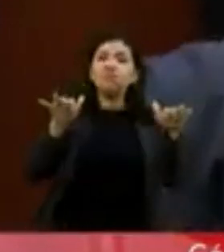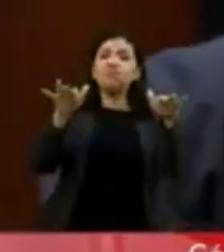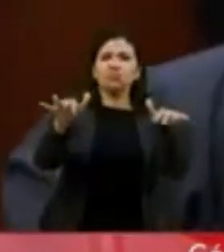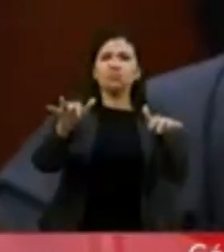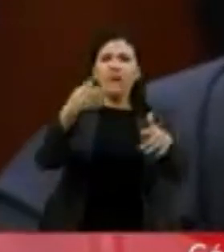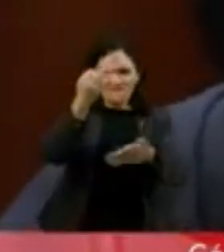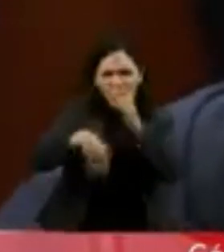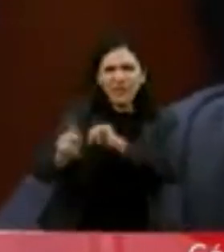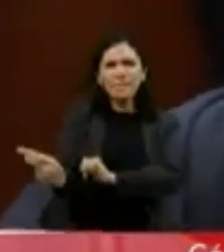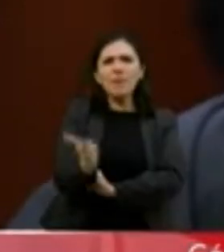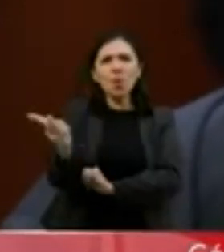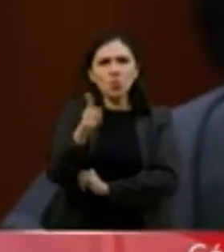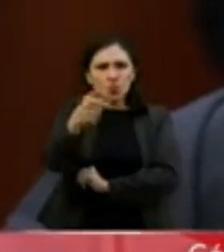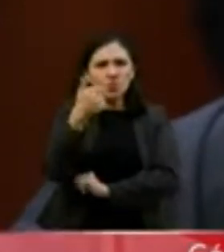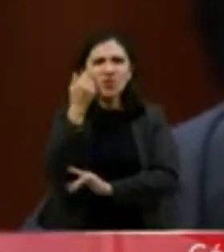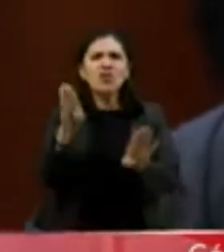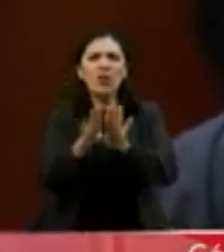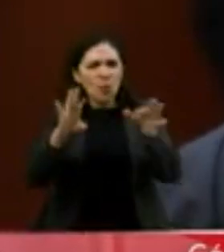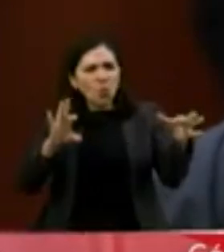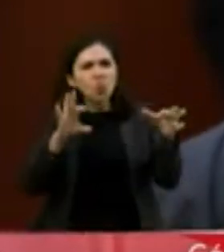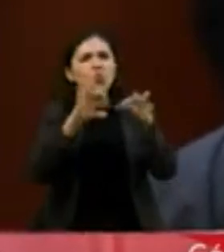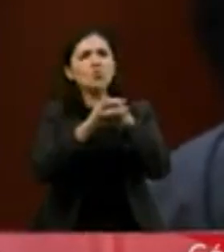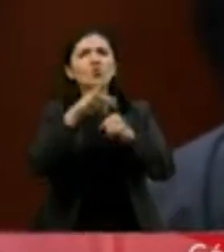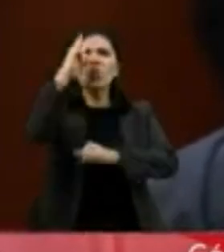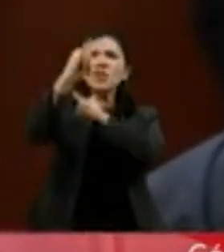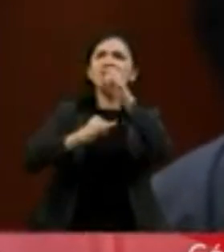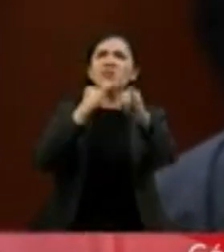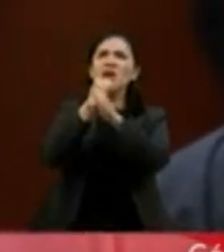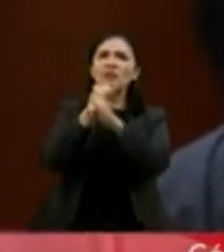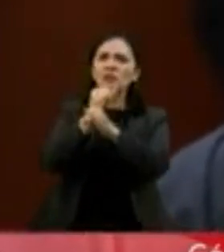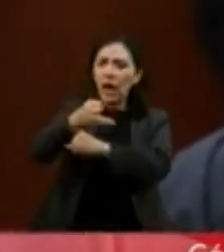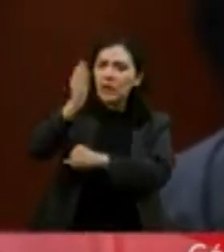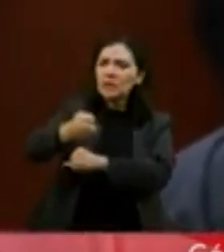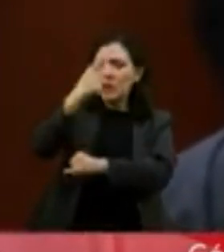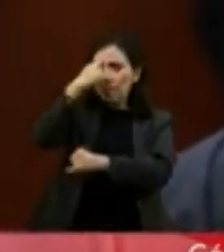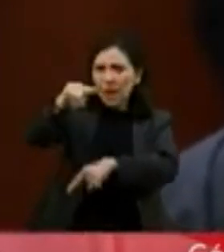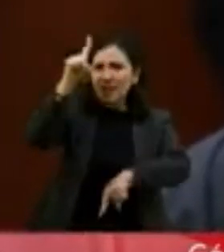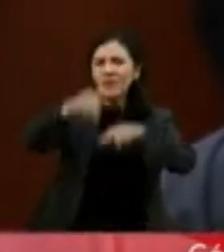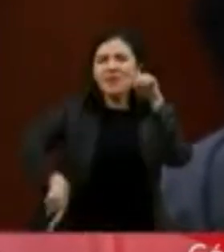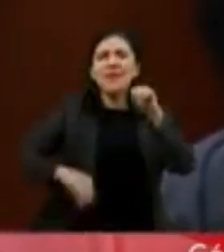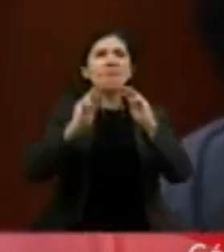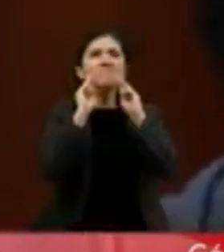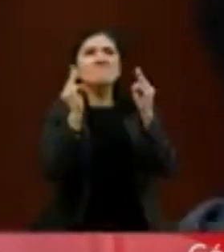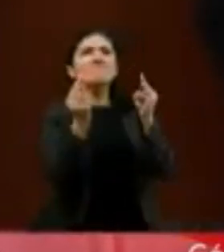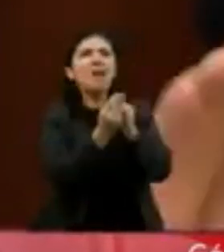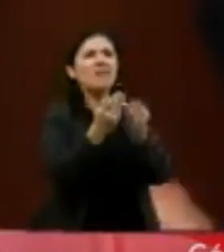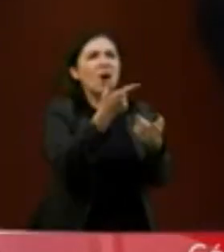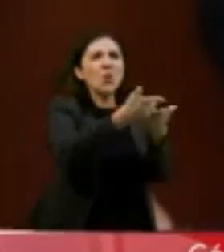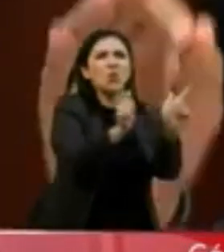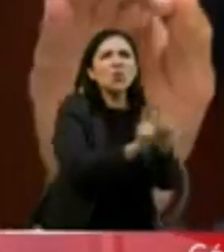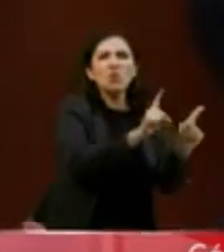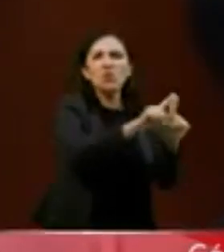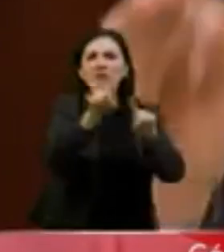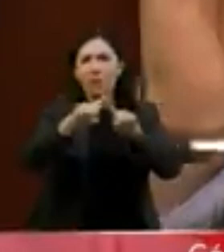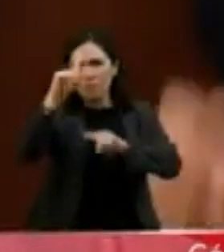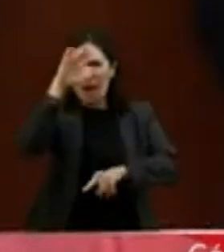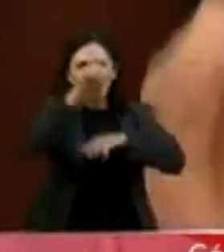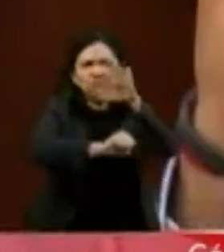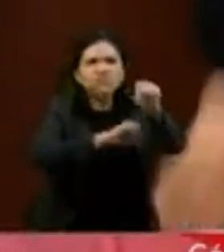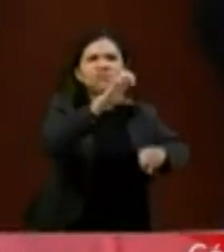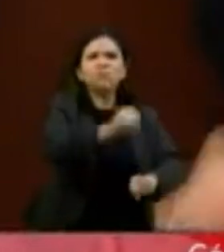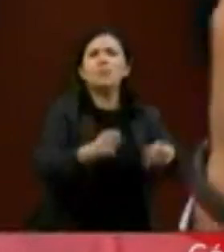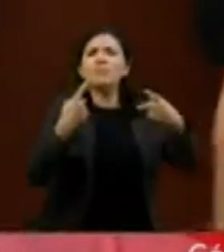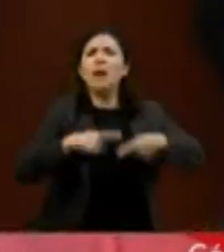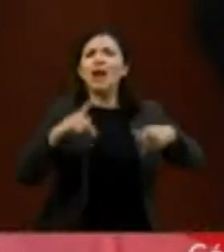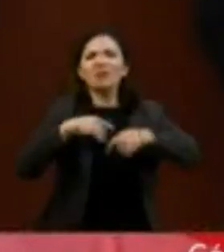gente si quiere o no una cooperación internacional para combatir el crimen organizado y que detengan a delincuentes tipo